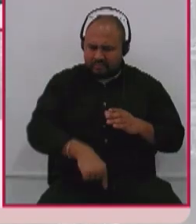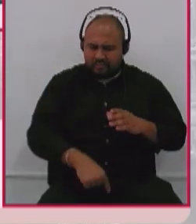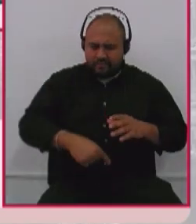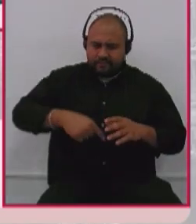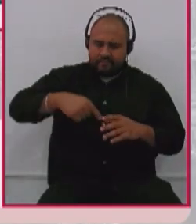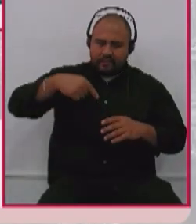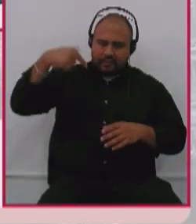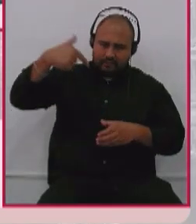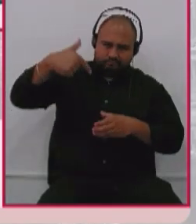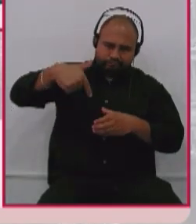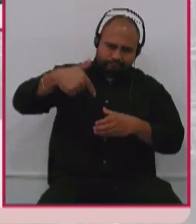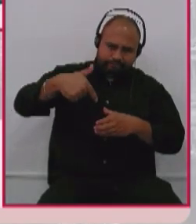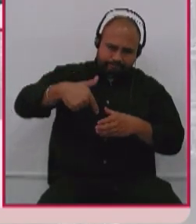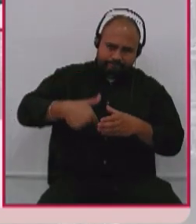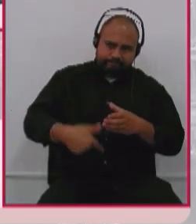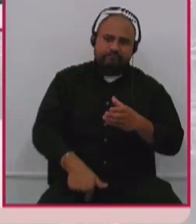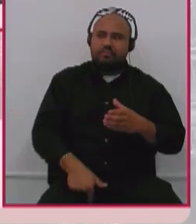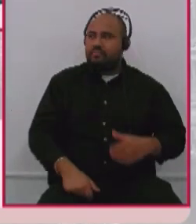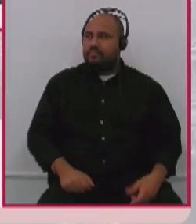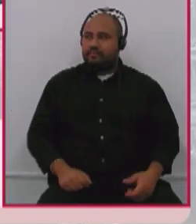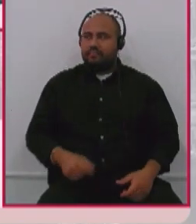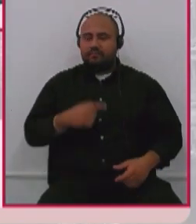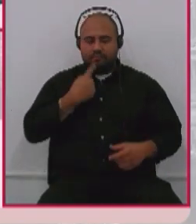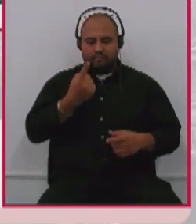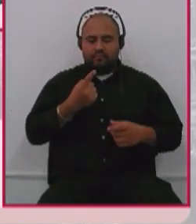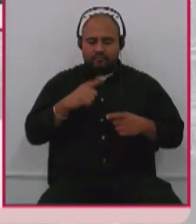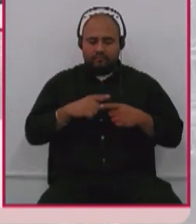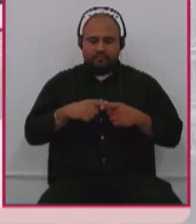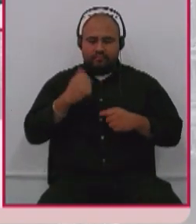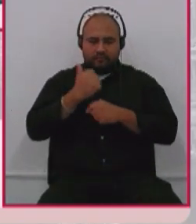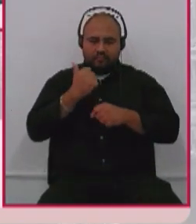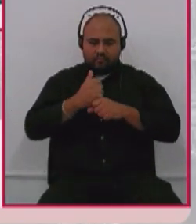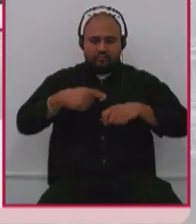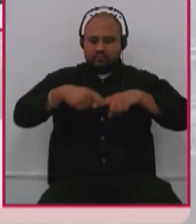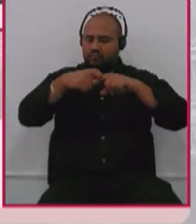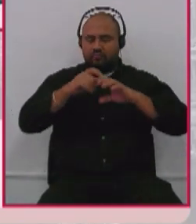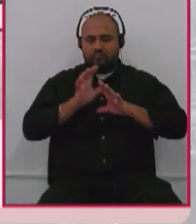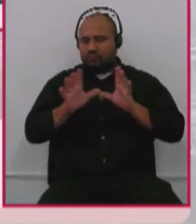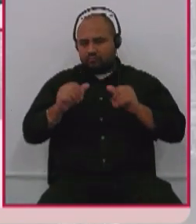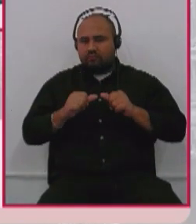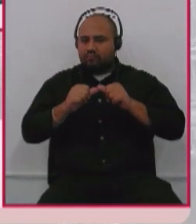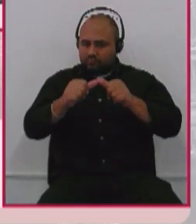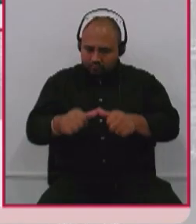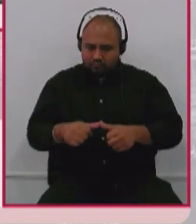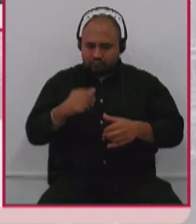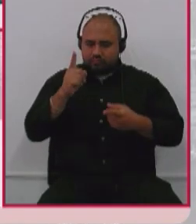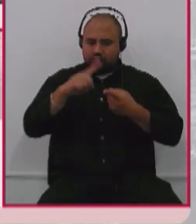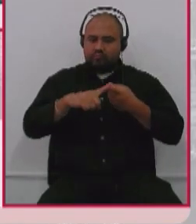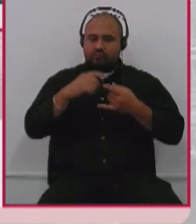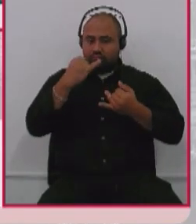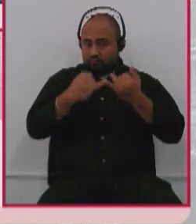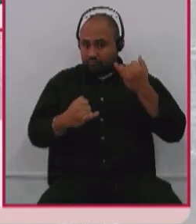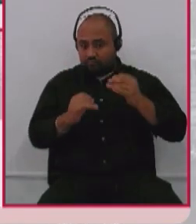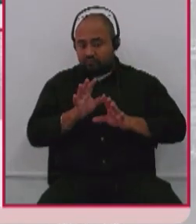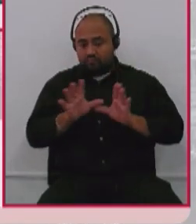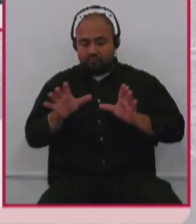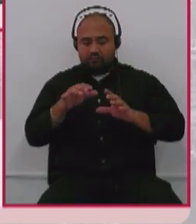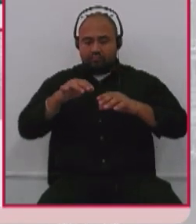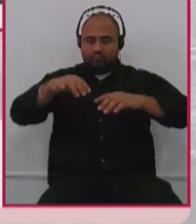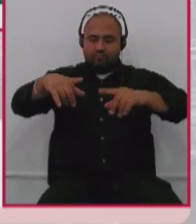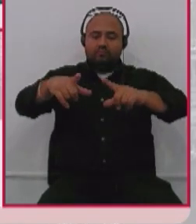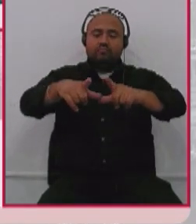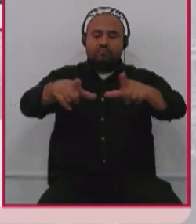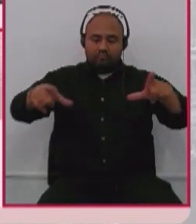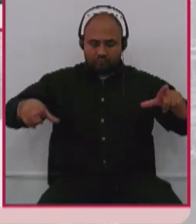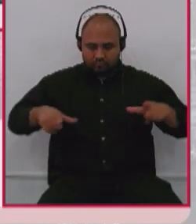taladro continuo, de tal forma que nunca se paraba la inyección. Entonces, una vez que terminamos de mover todos los elementos a la zona